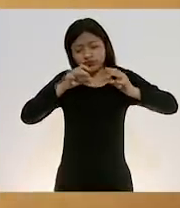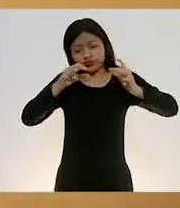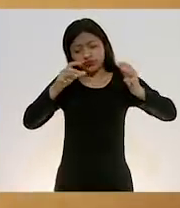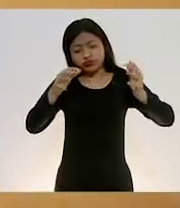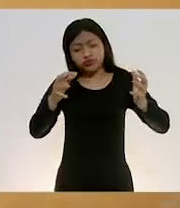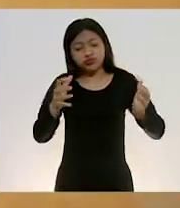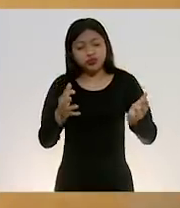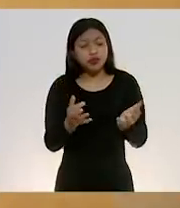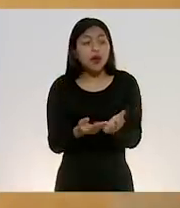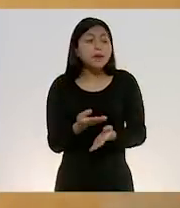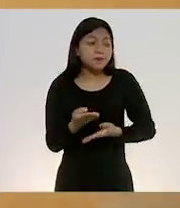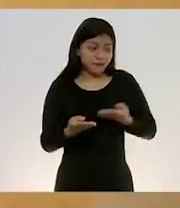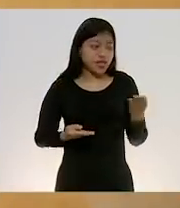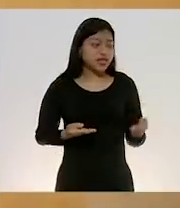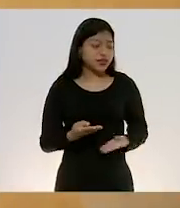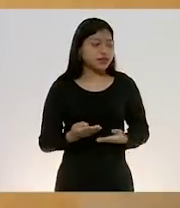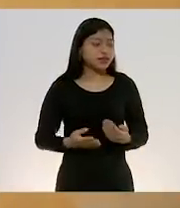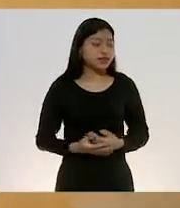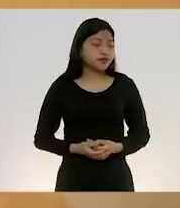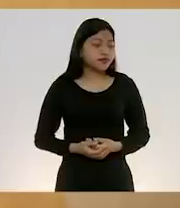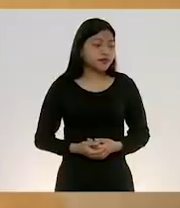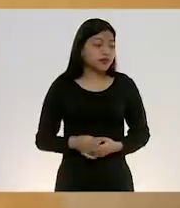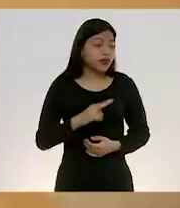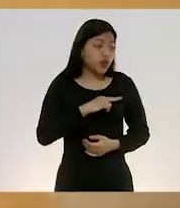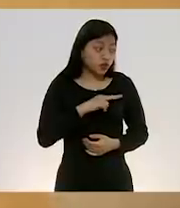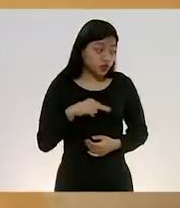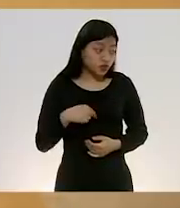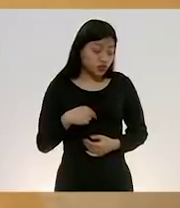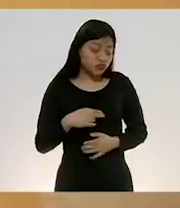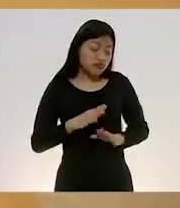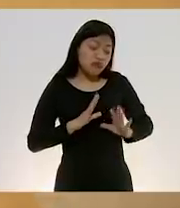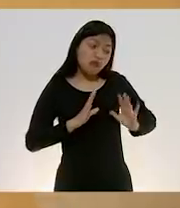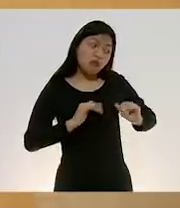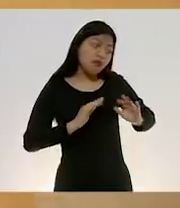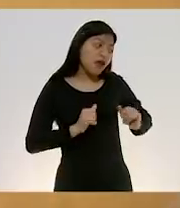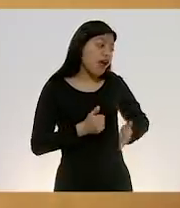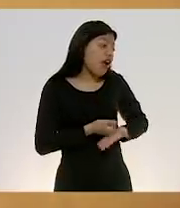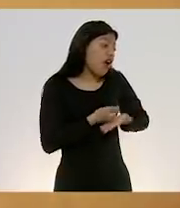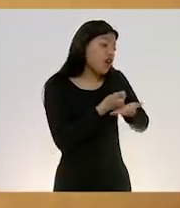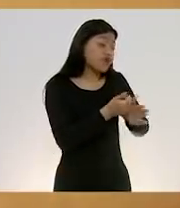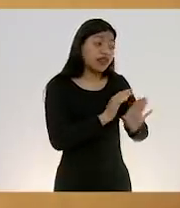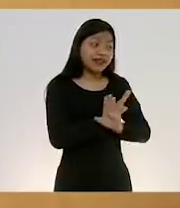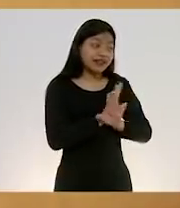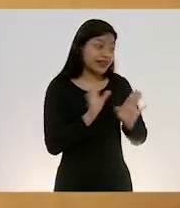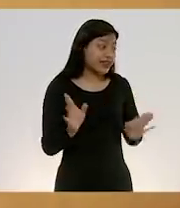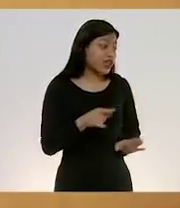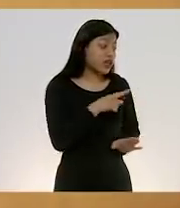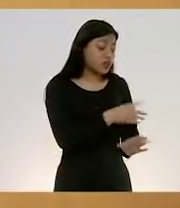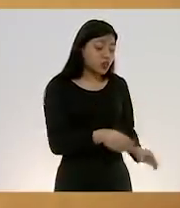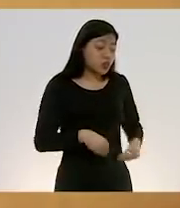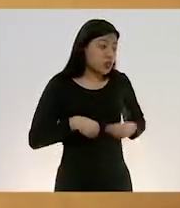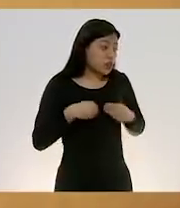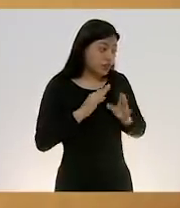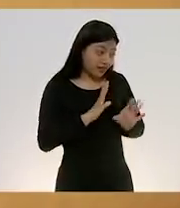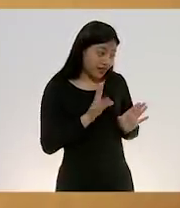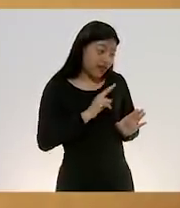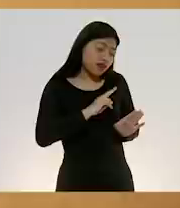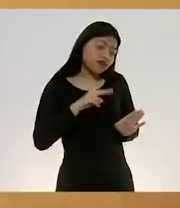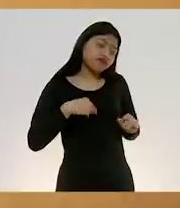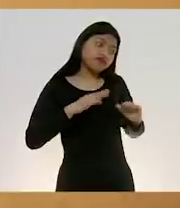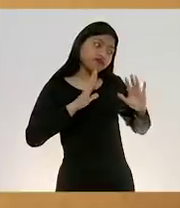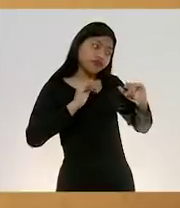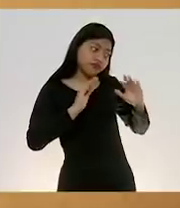yokolkal. Pal, tone, chemupelu nukulilom yuntil utial asihin.